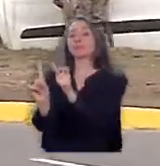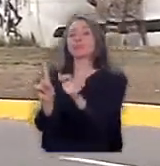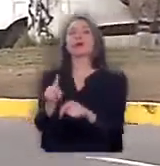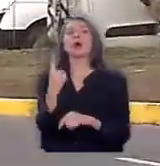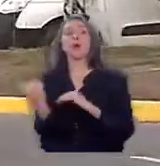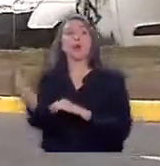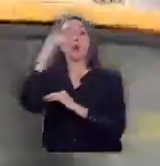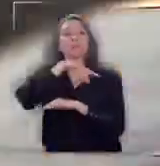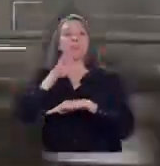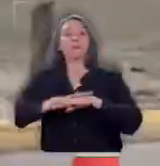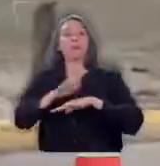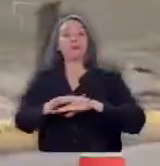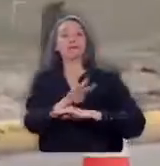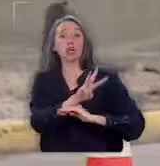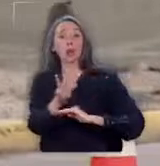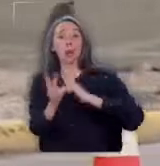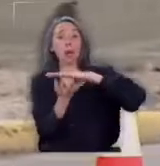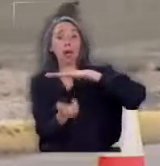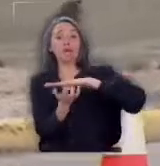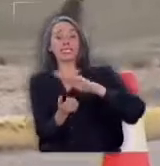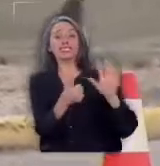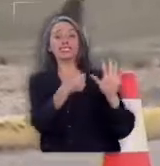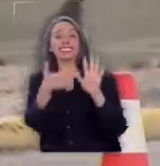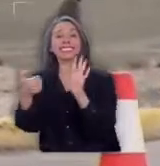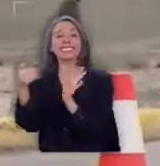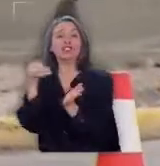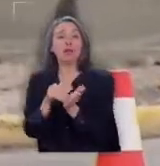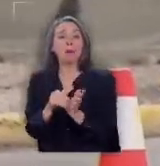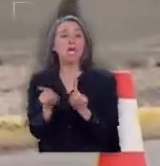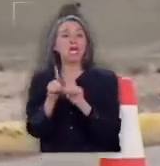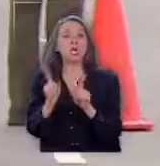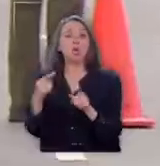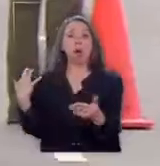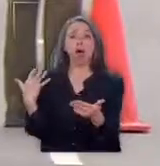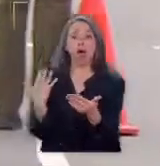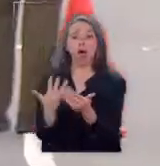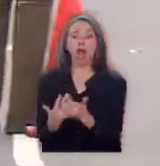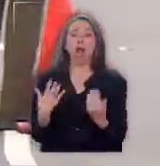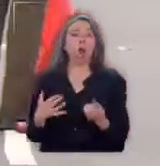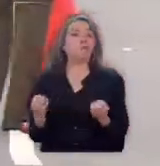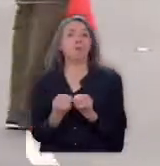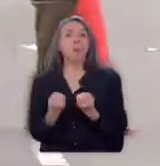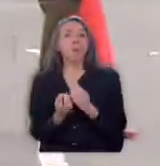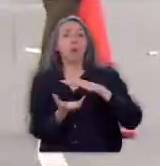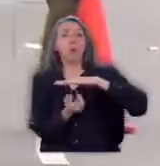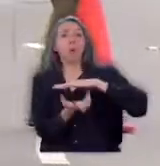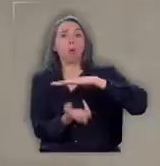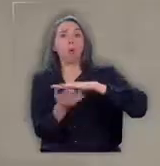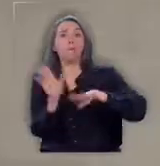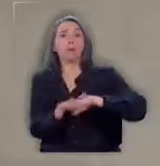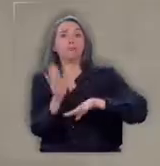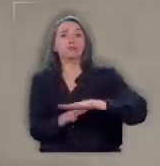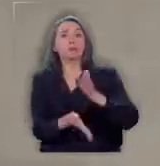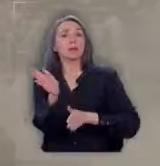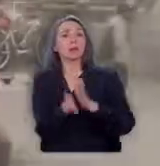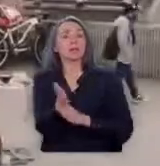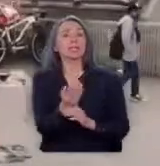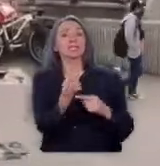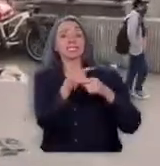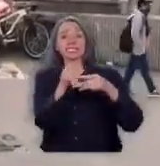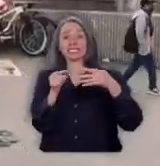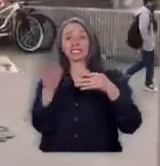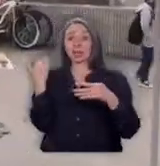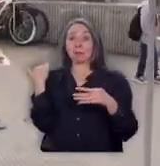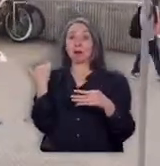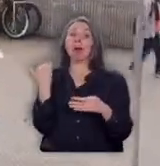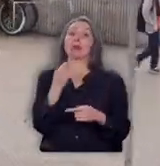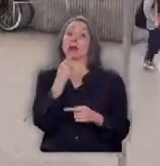diarios no baja de los 600,000 Y eso es demasiado en medio de semanas que las autoridades identificaron